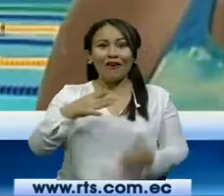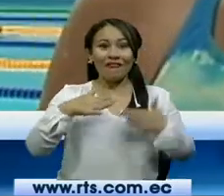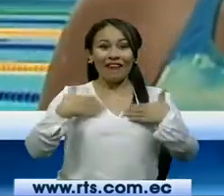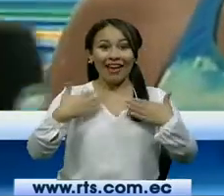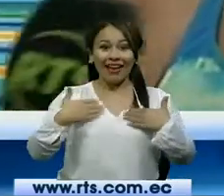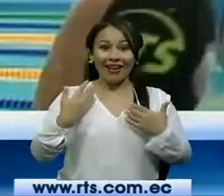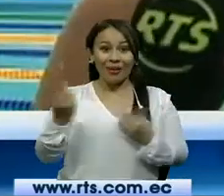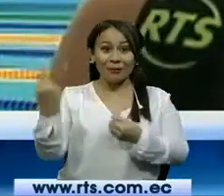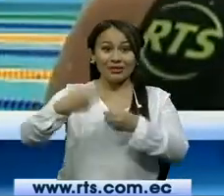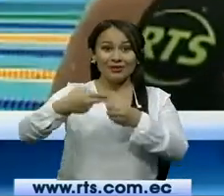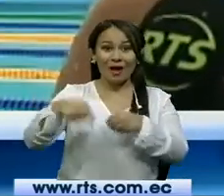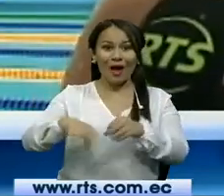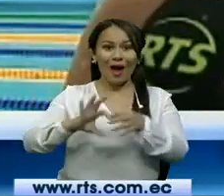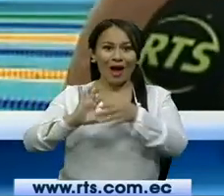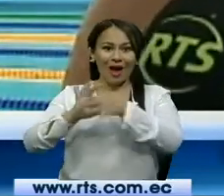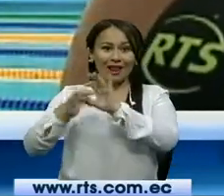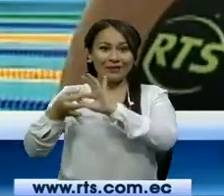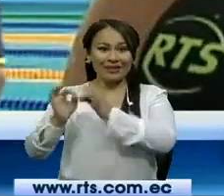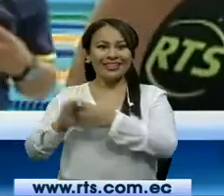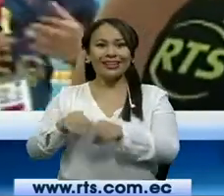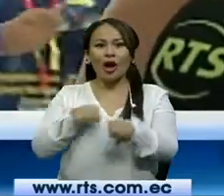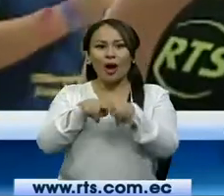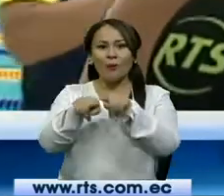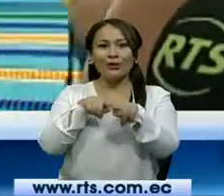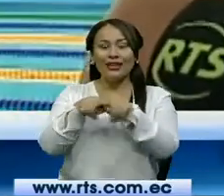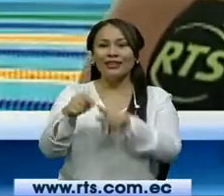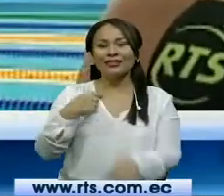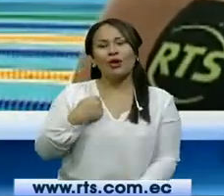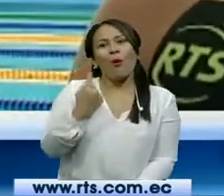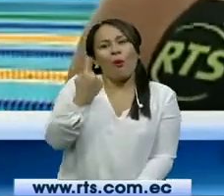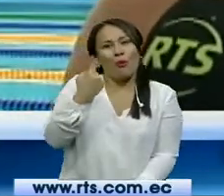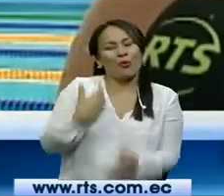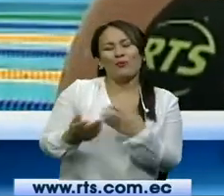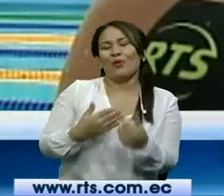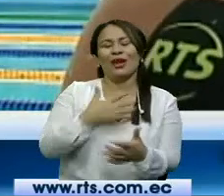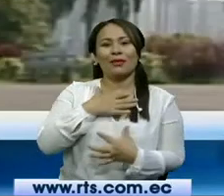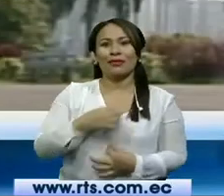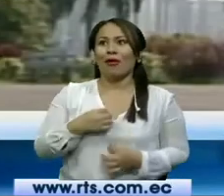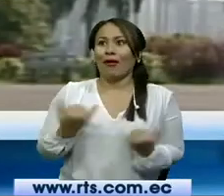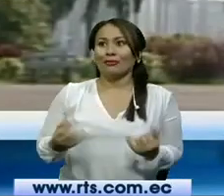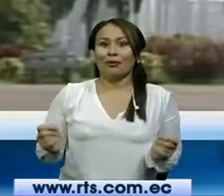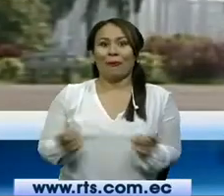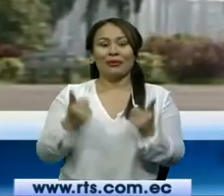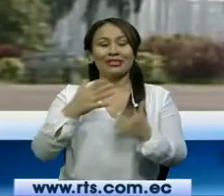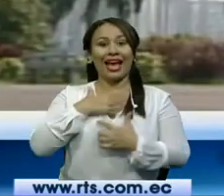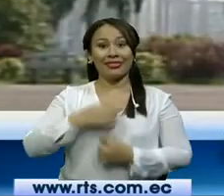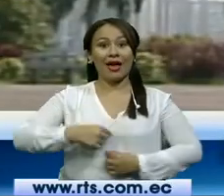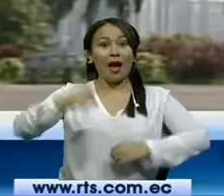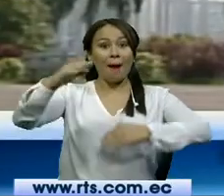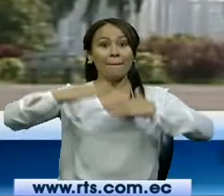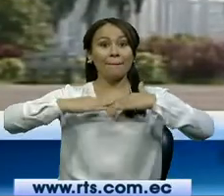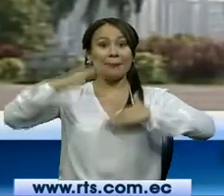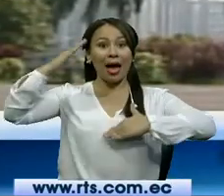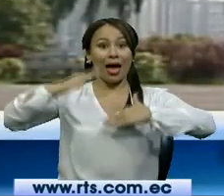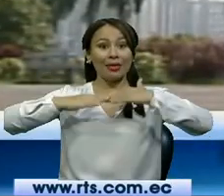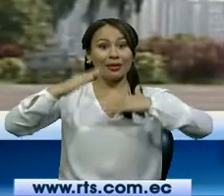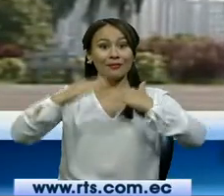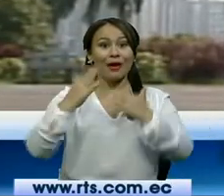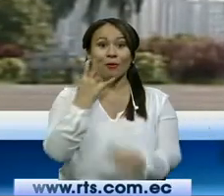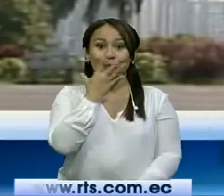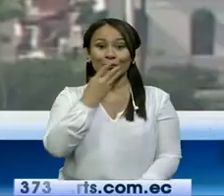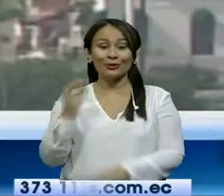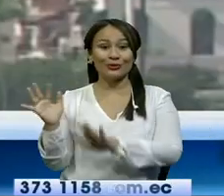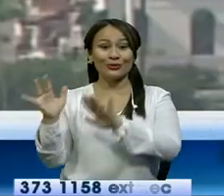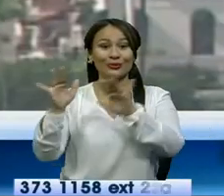esta competencia? Yo decía que daba última, mejor quedé en segundo. Panamá es la sede que recibe a los